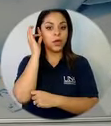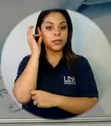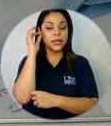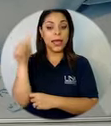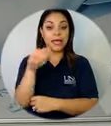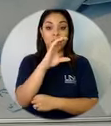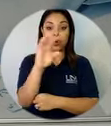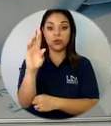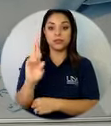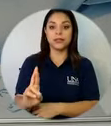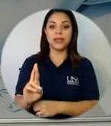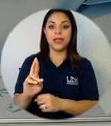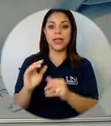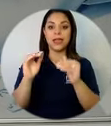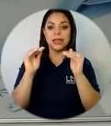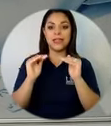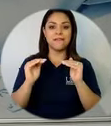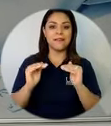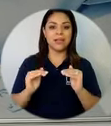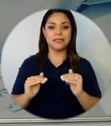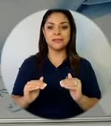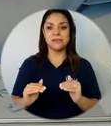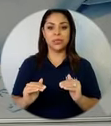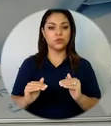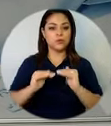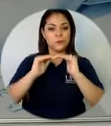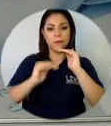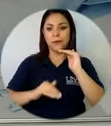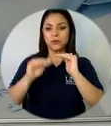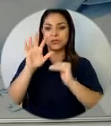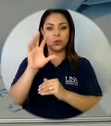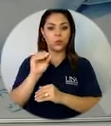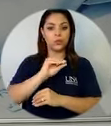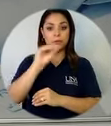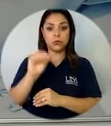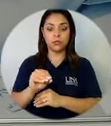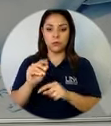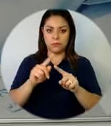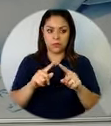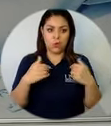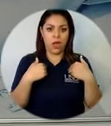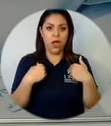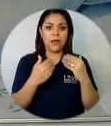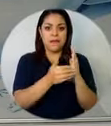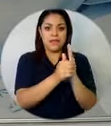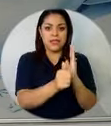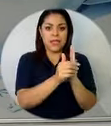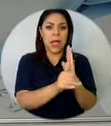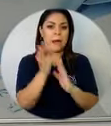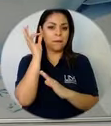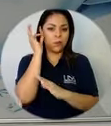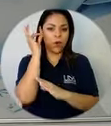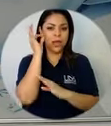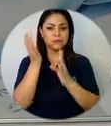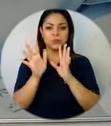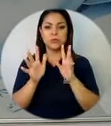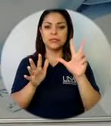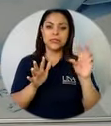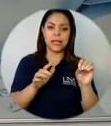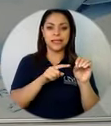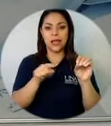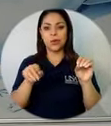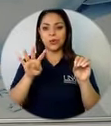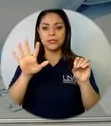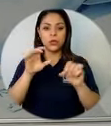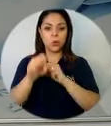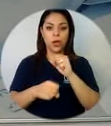mujeres. Estamos en Costa Rica en niveles por debajo del 50%, tenemos un amplio potencial de mujeres en las edades más